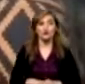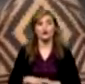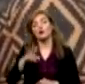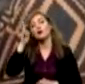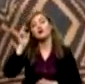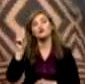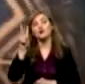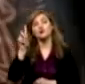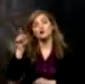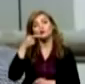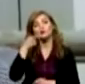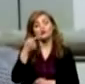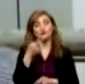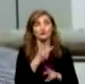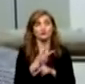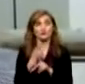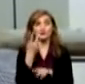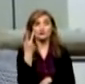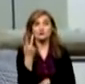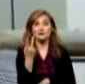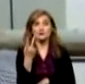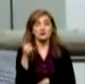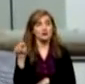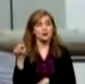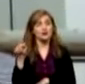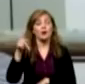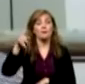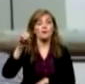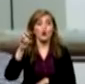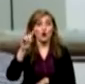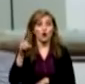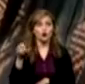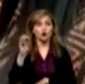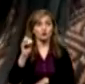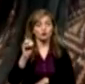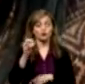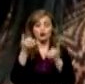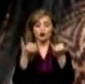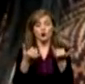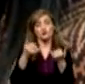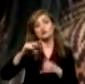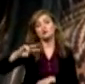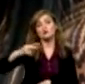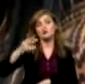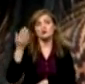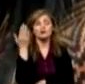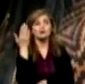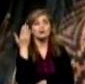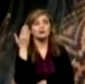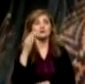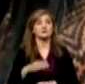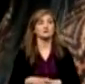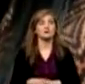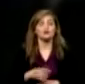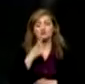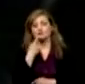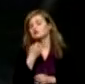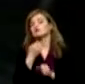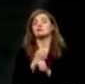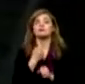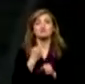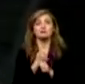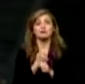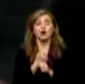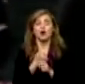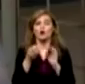que solo tendrá 2 concejales, Eduardo del Pozo, reelecto y actual vicealcalde de Quito, asegura que buscan trabajar sin